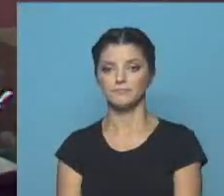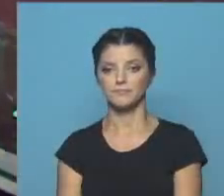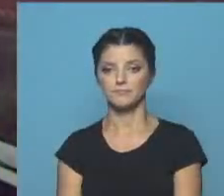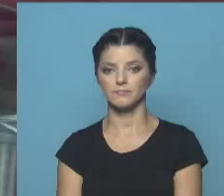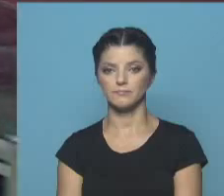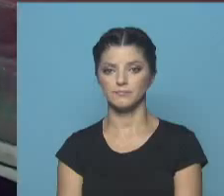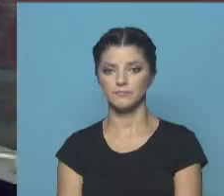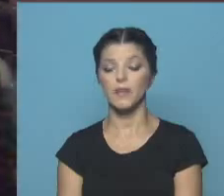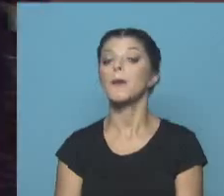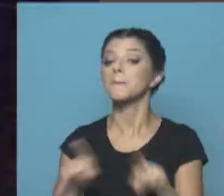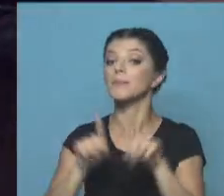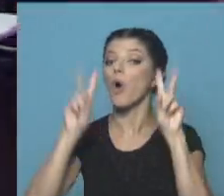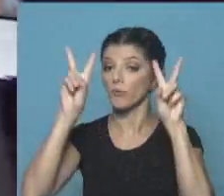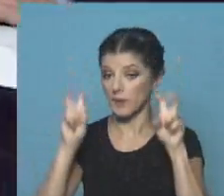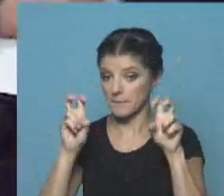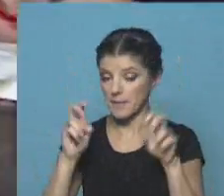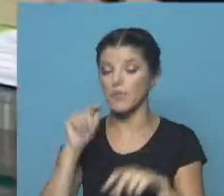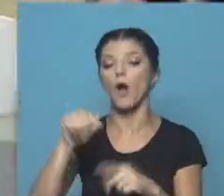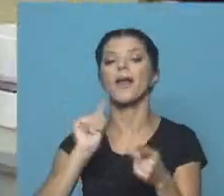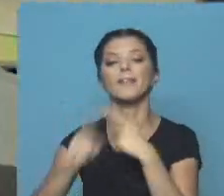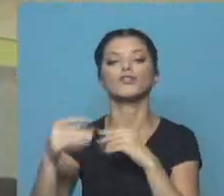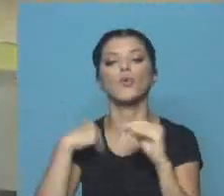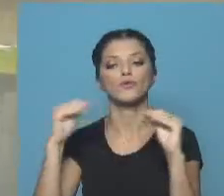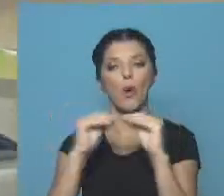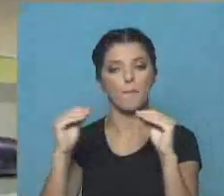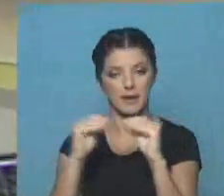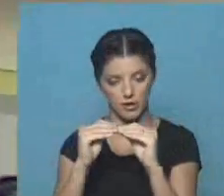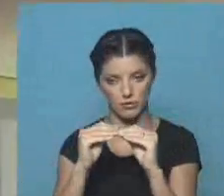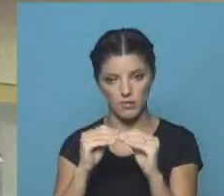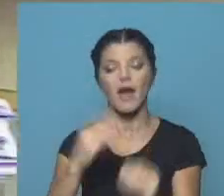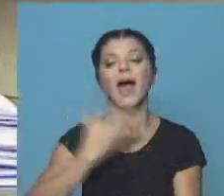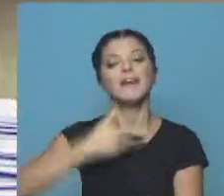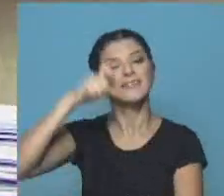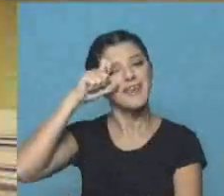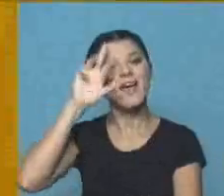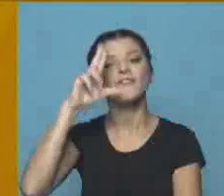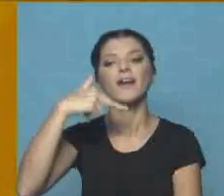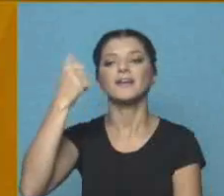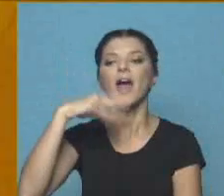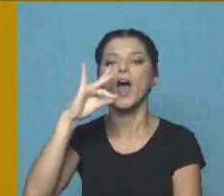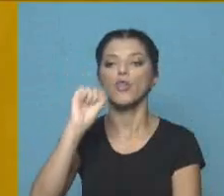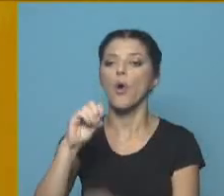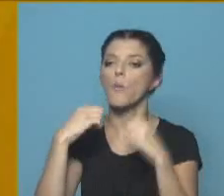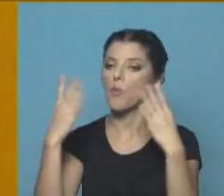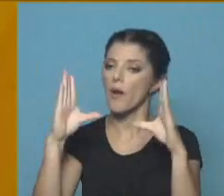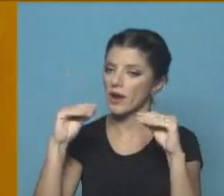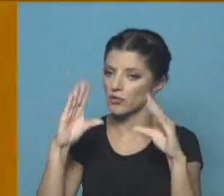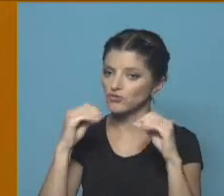Bien, y seguimos con este tema ahora desde uno de los móviles de Televisión Pública Noticias. Allí está Fernando Alonso. Fernando, ¿cómo estás? Muy buenas noches.